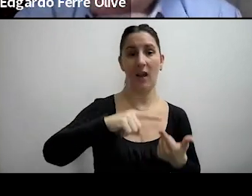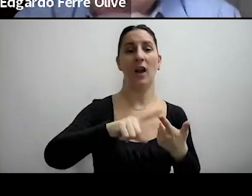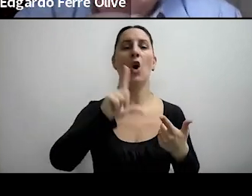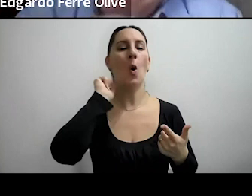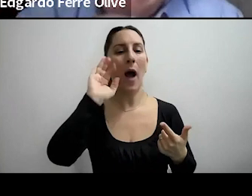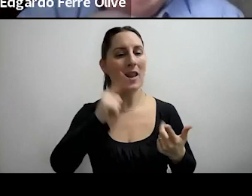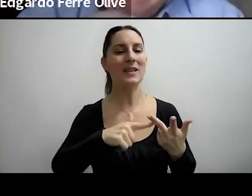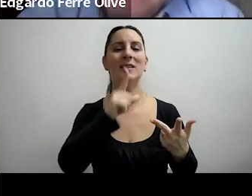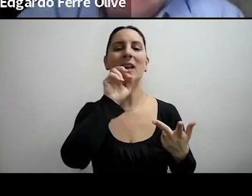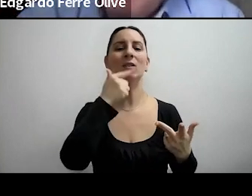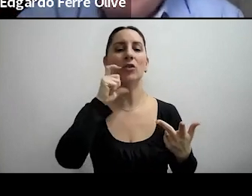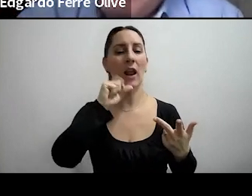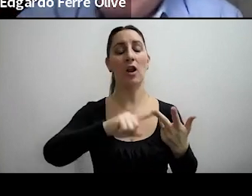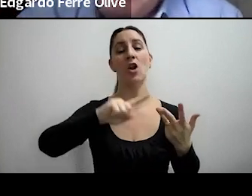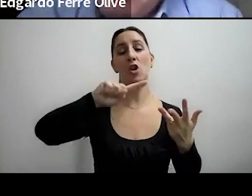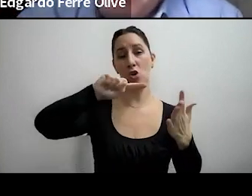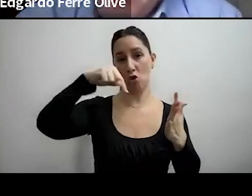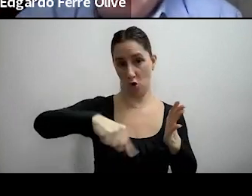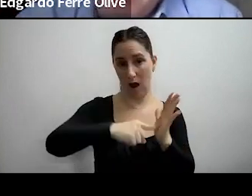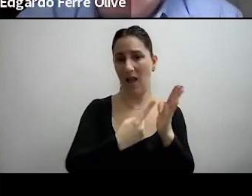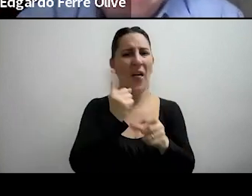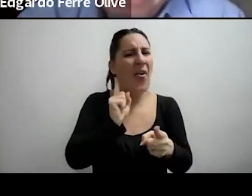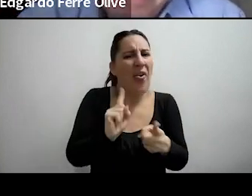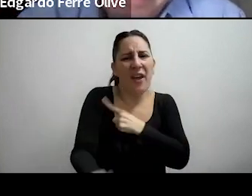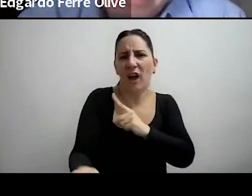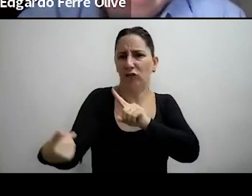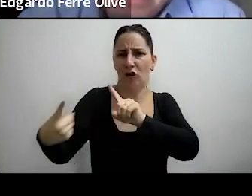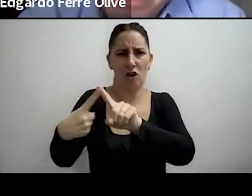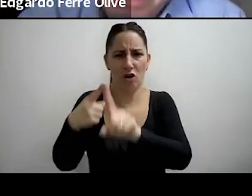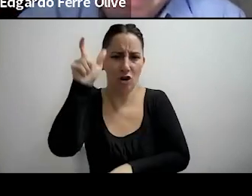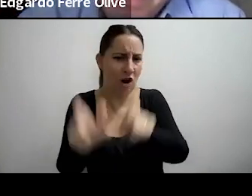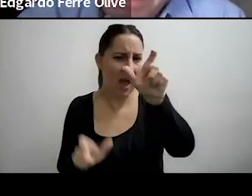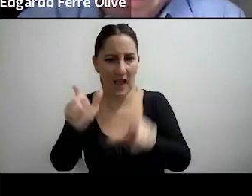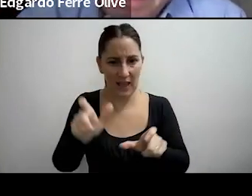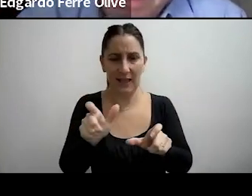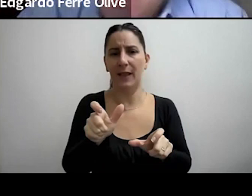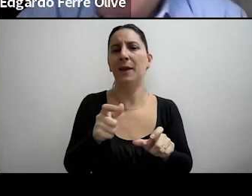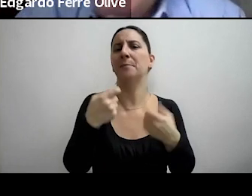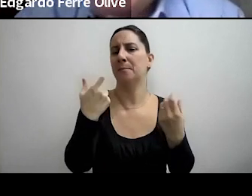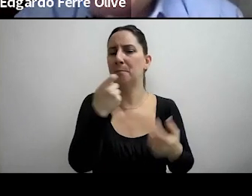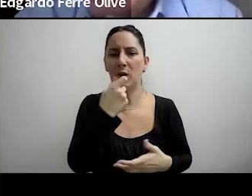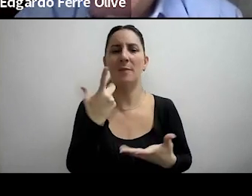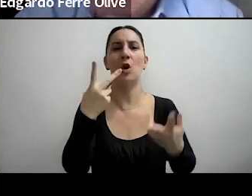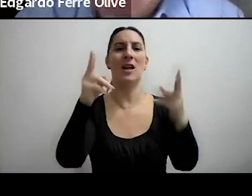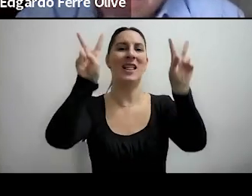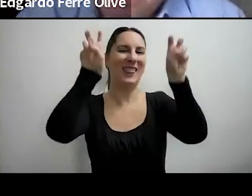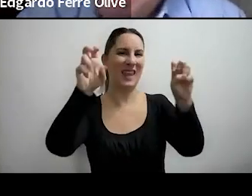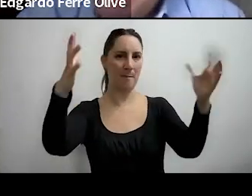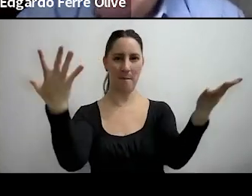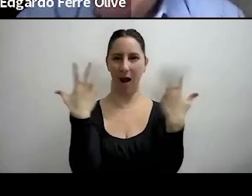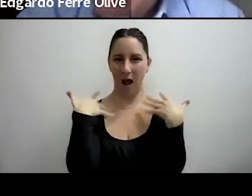Los locales son los que afectan directamente a la población, porque se relacionan obviamente con temas de el aire,